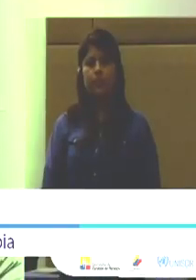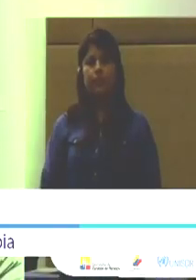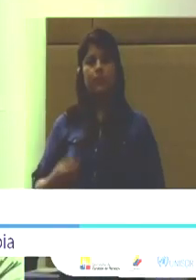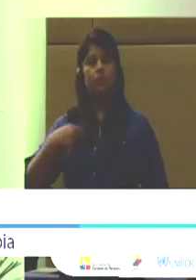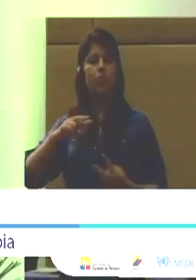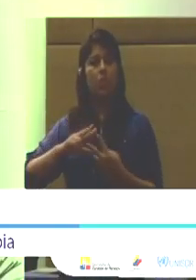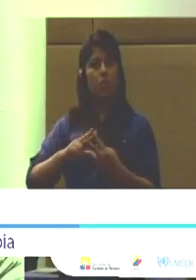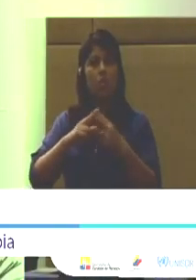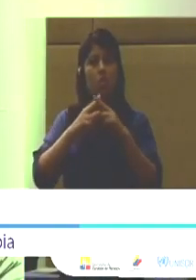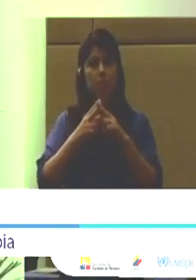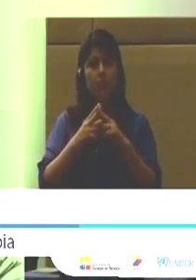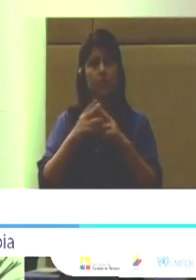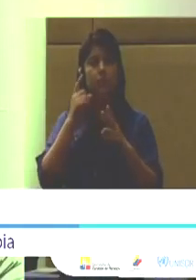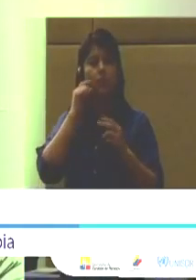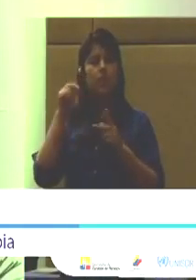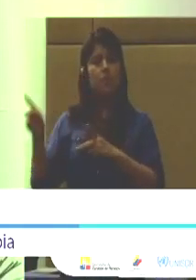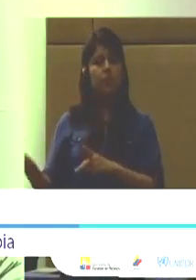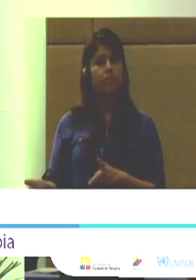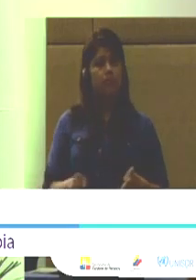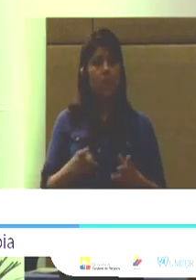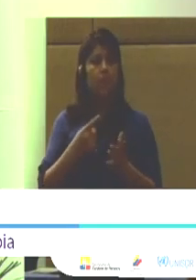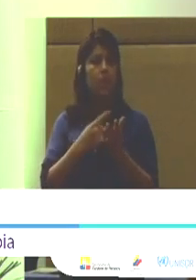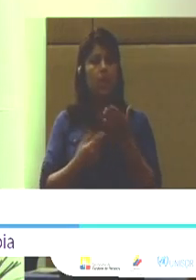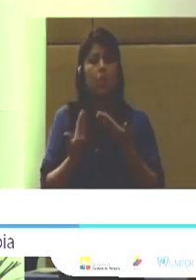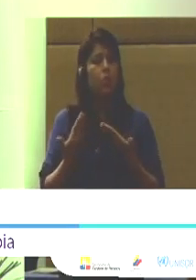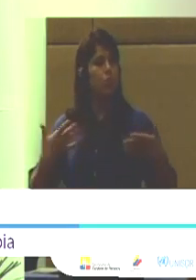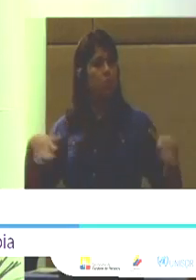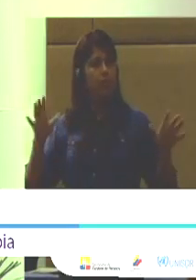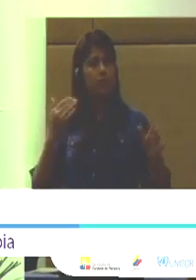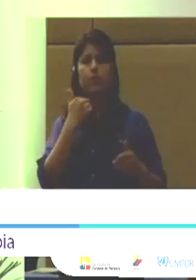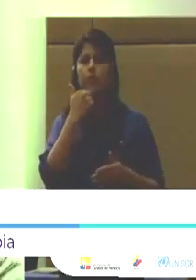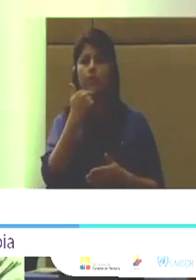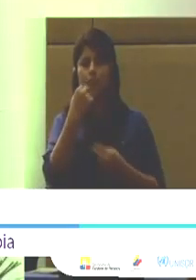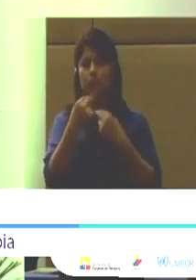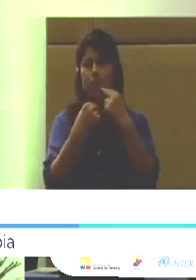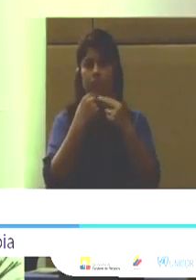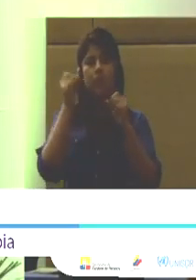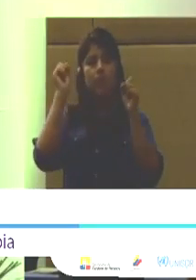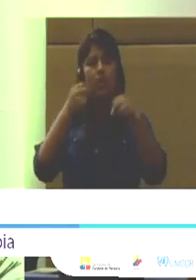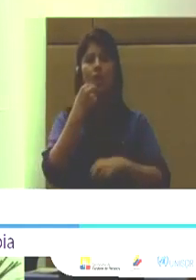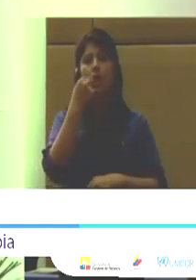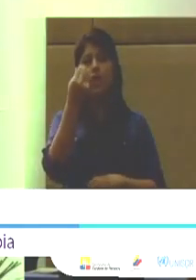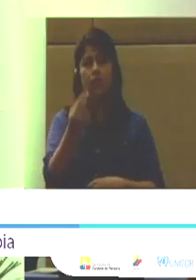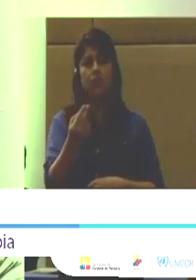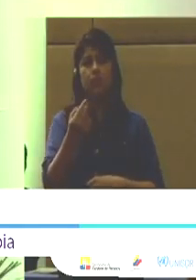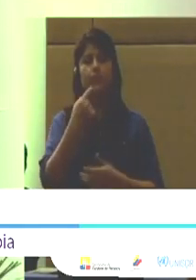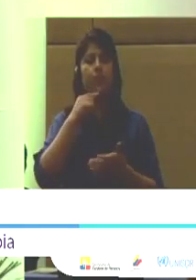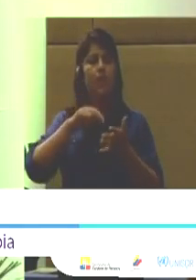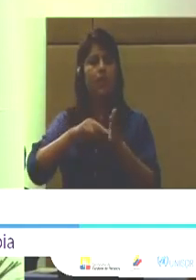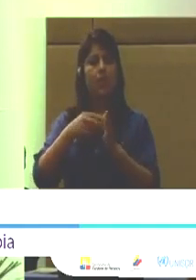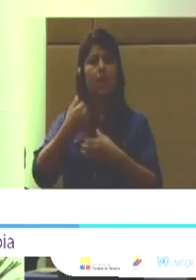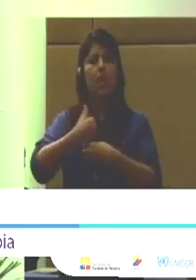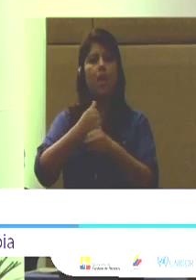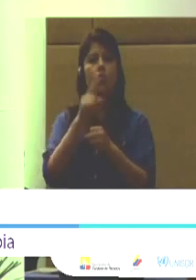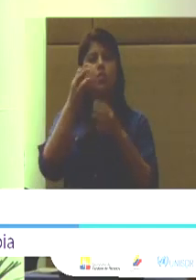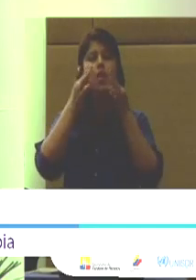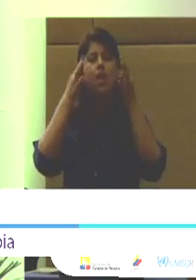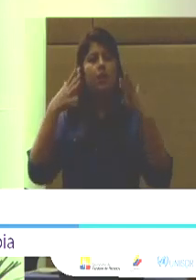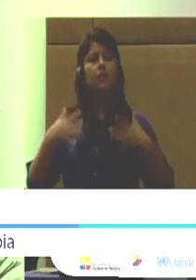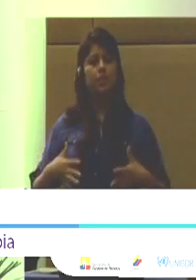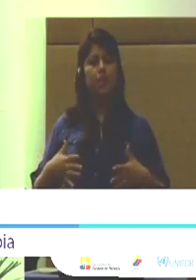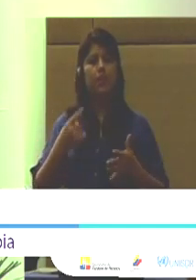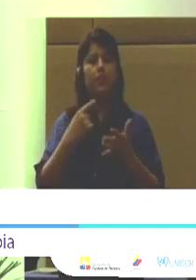Comenzaremos planteando de que cualquier cosa que digamos lo decimos haciendo un examen de lo que